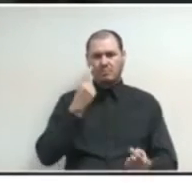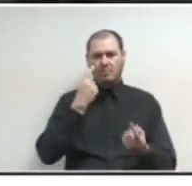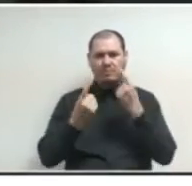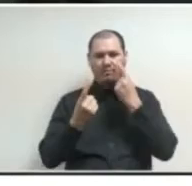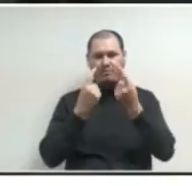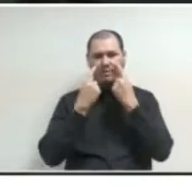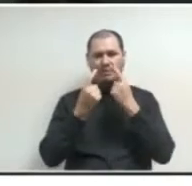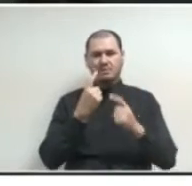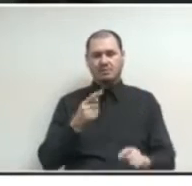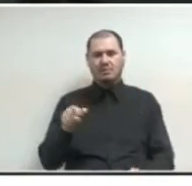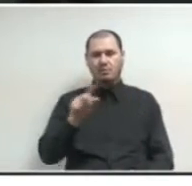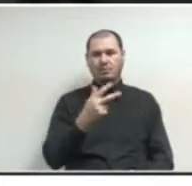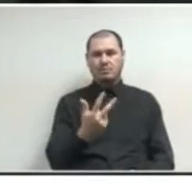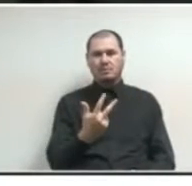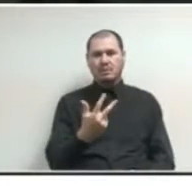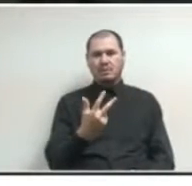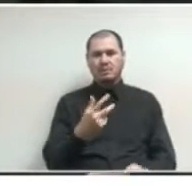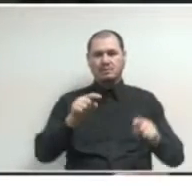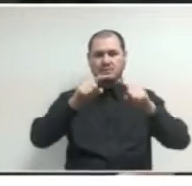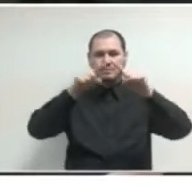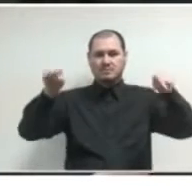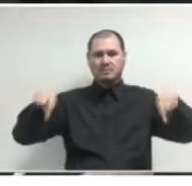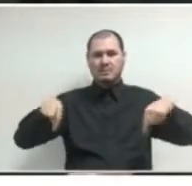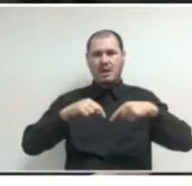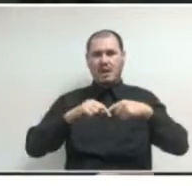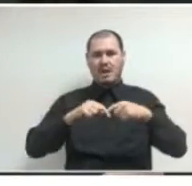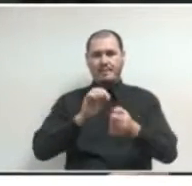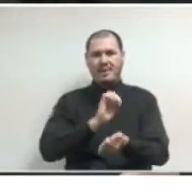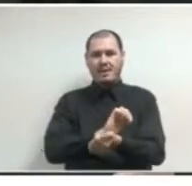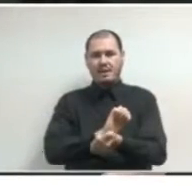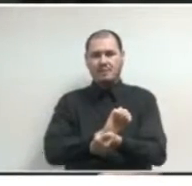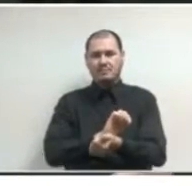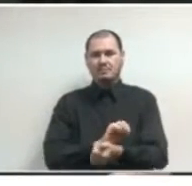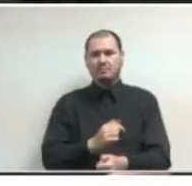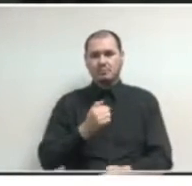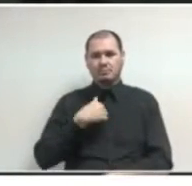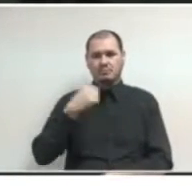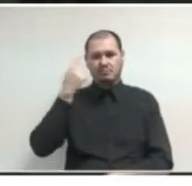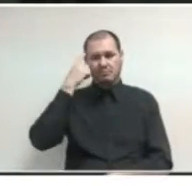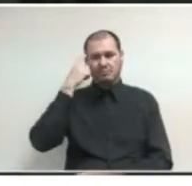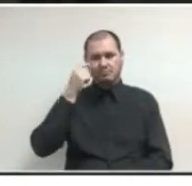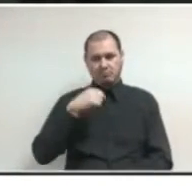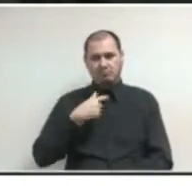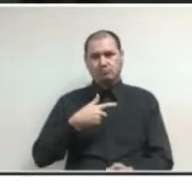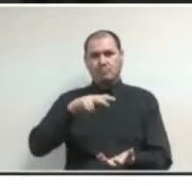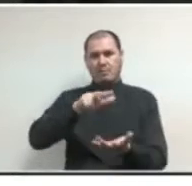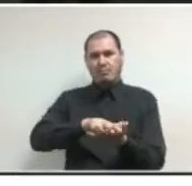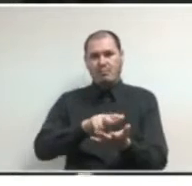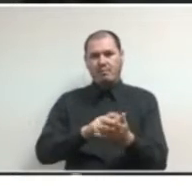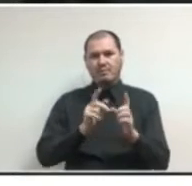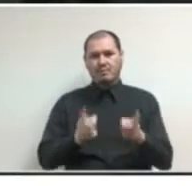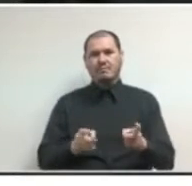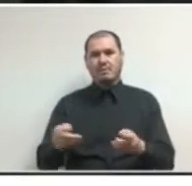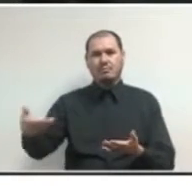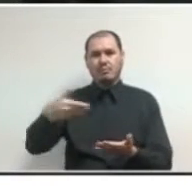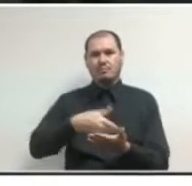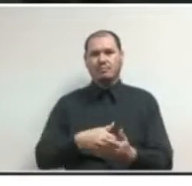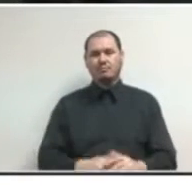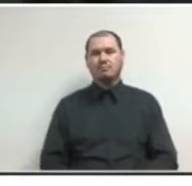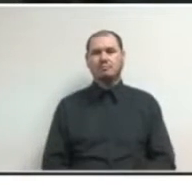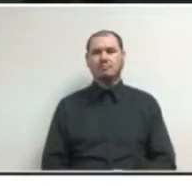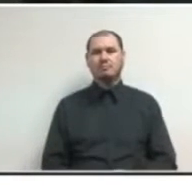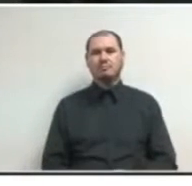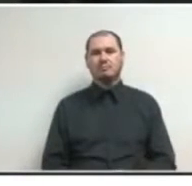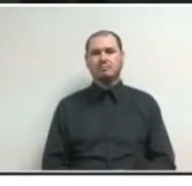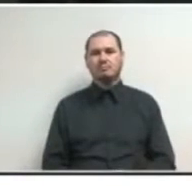a esa isla, a Monei, mi ministro fuera, sala penal, peguaba, oye, Ureba, se, a